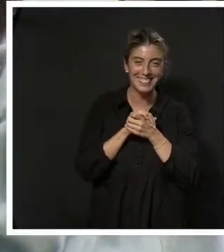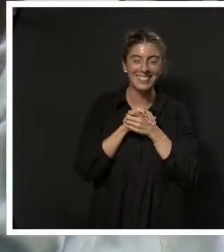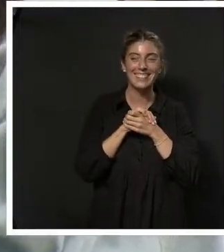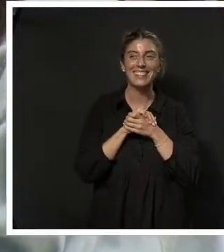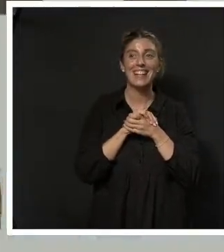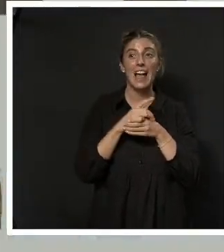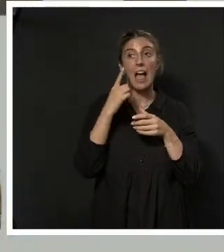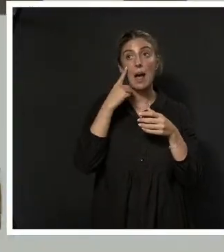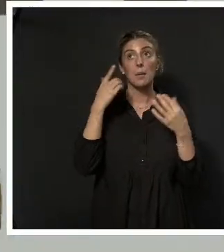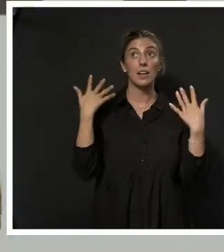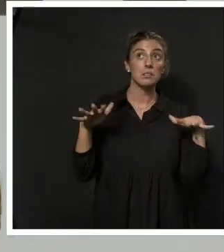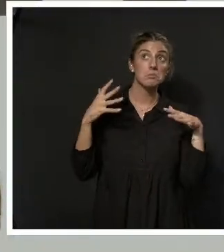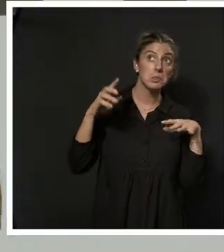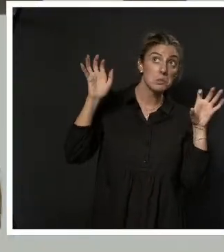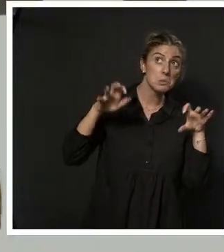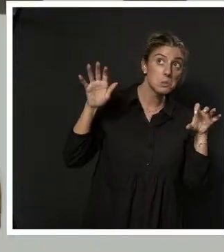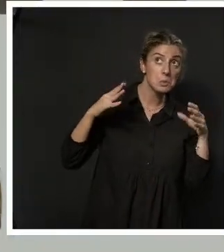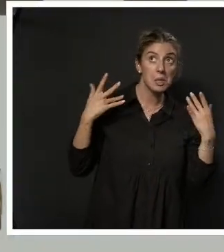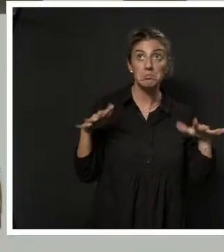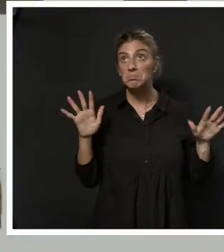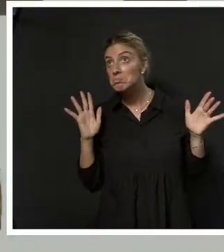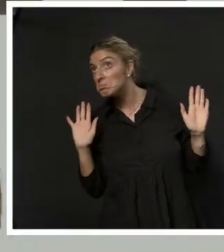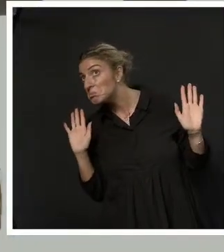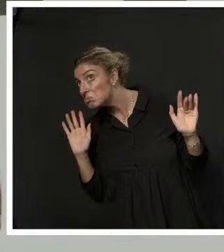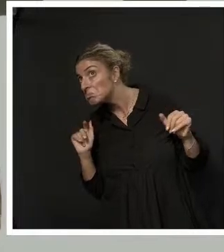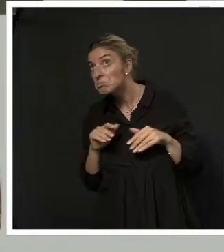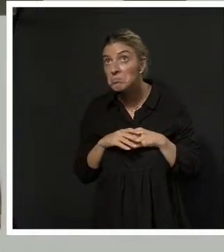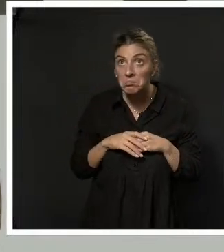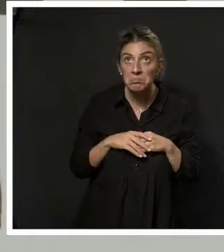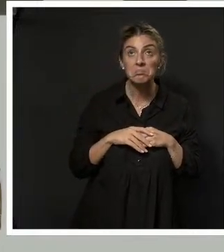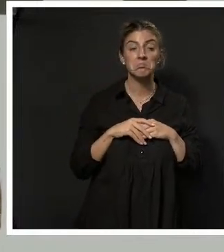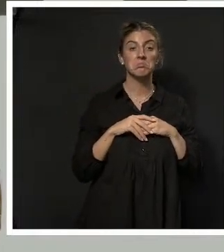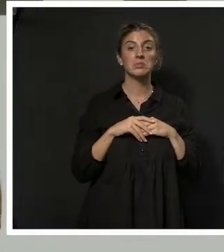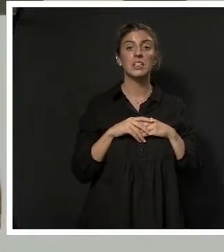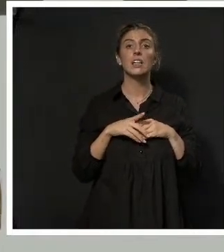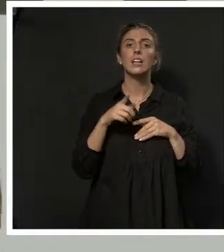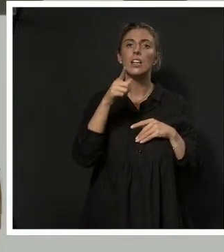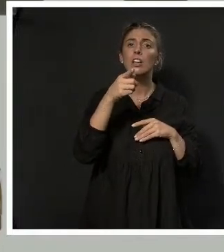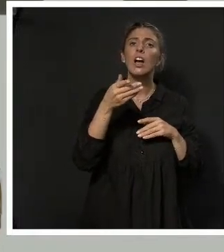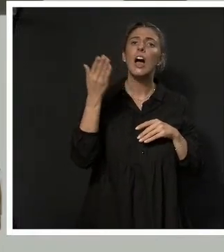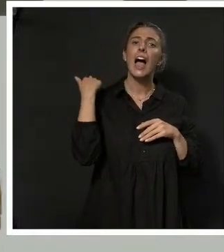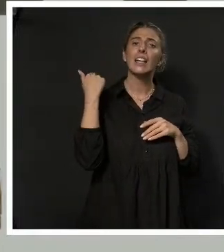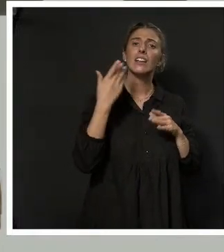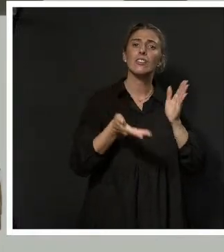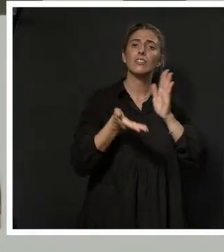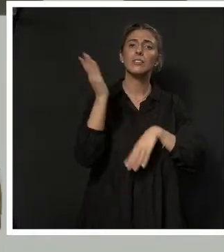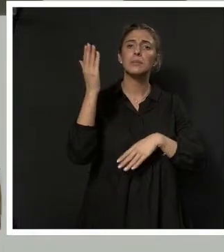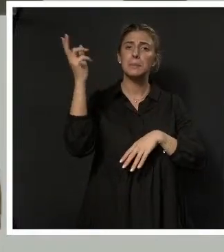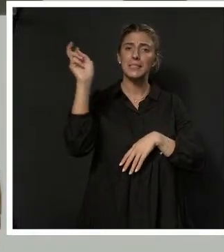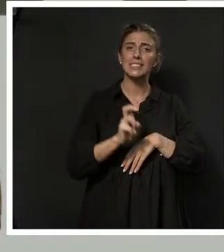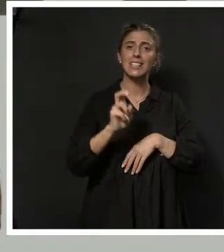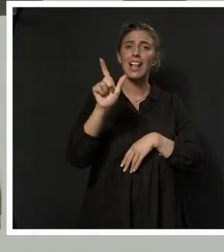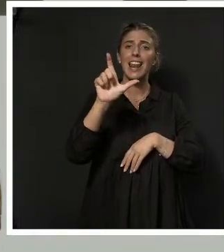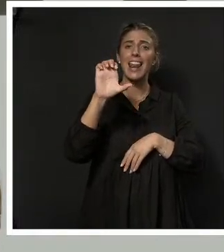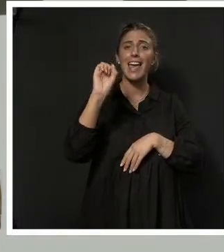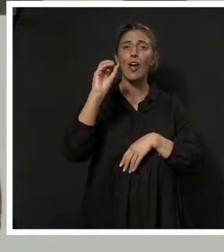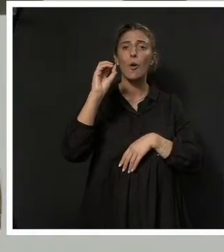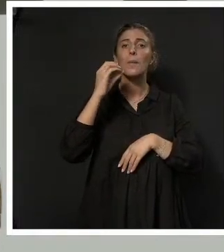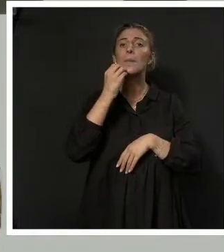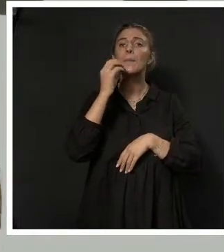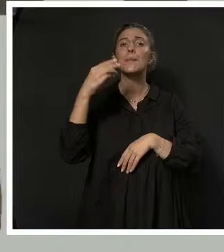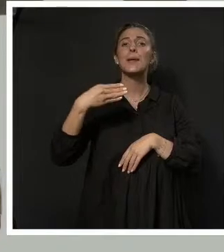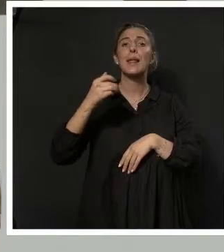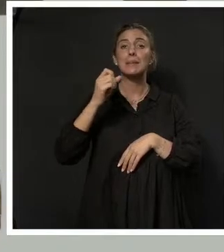por favor por lo menos Steve a este es un concepto de León Benavente qué